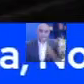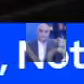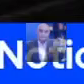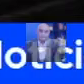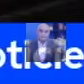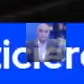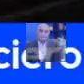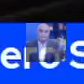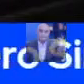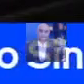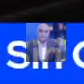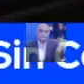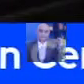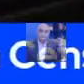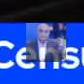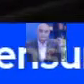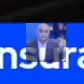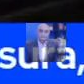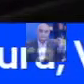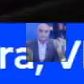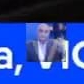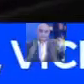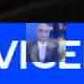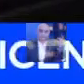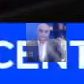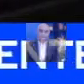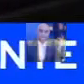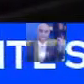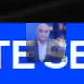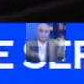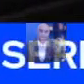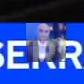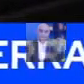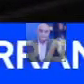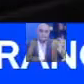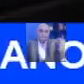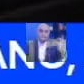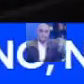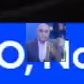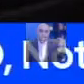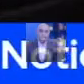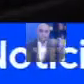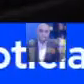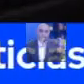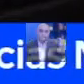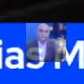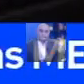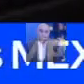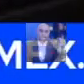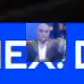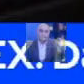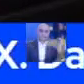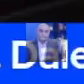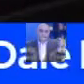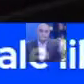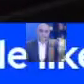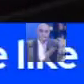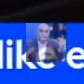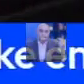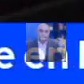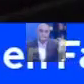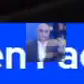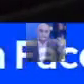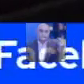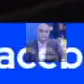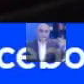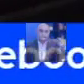Venezuela para hacer reflotar el mercado petrolero, las reservas petroleras, y también de qué manera pueden con México